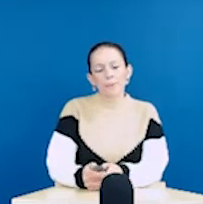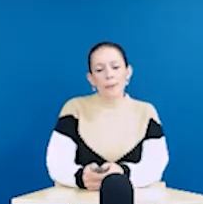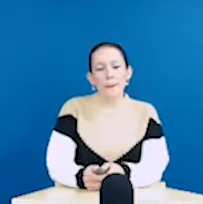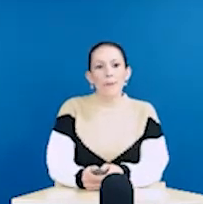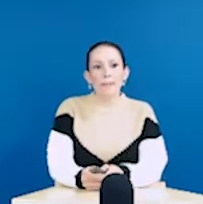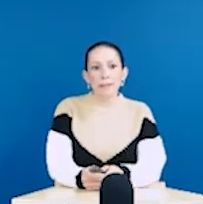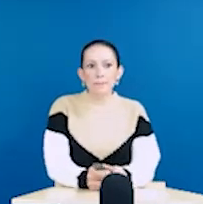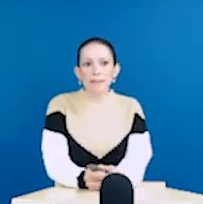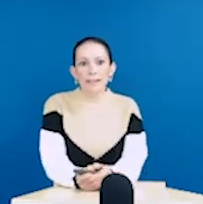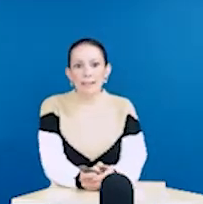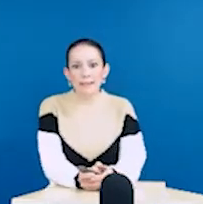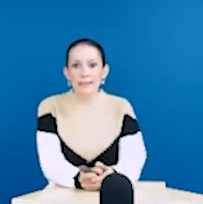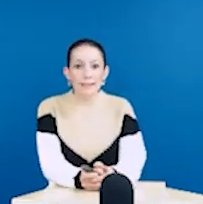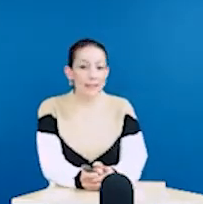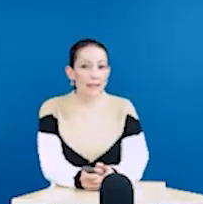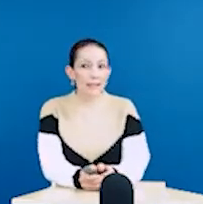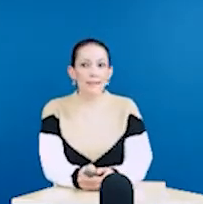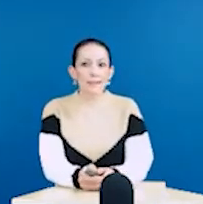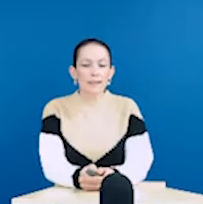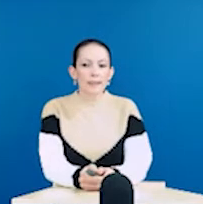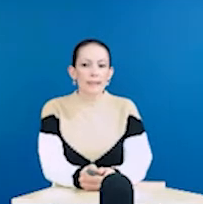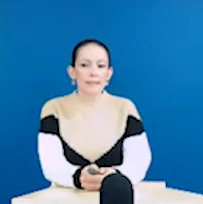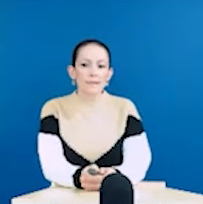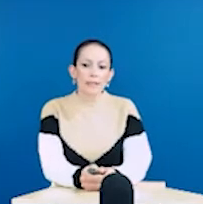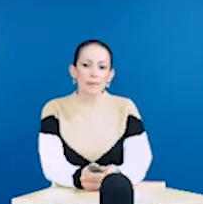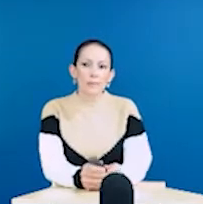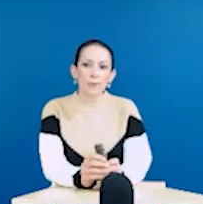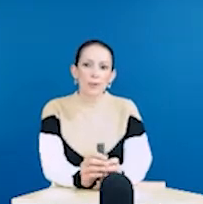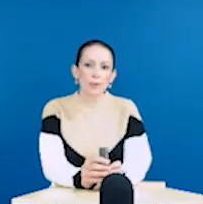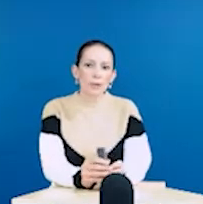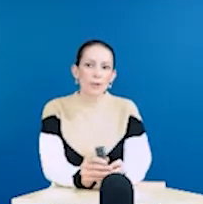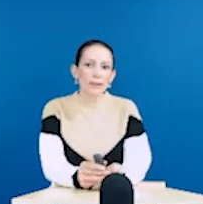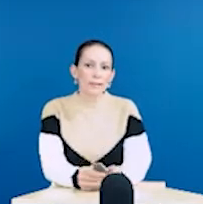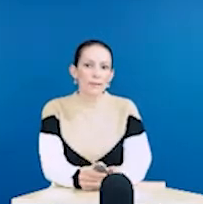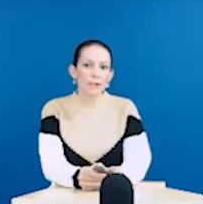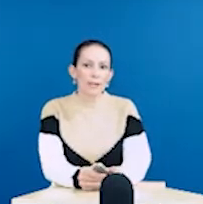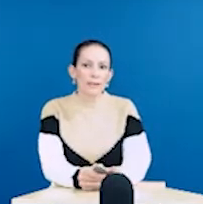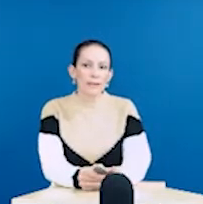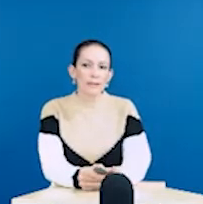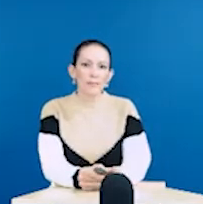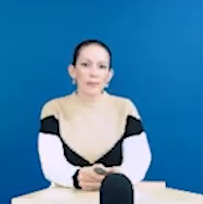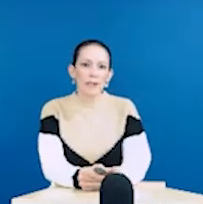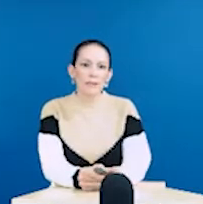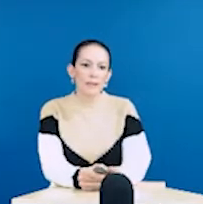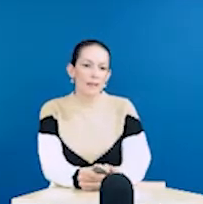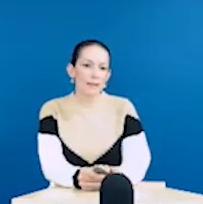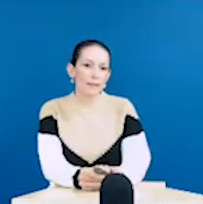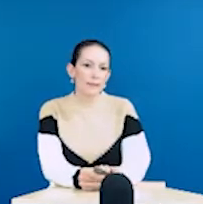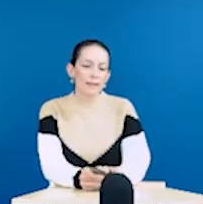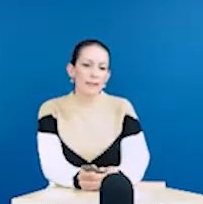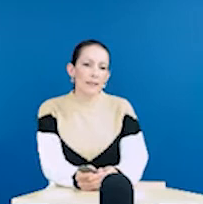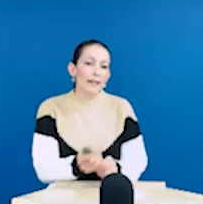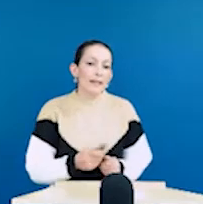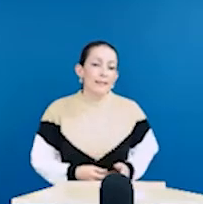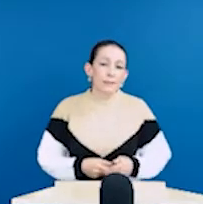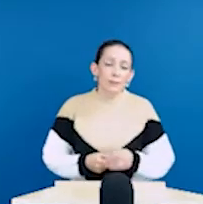cargo. Primero, las generalidades. Querías hablarles un poquito de lo que dice sobre la incidencia mundial acerca del